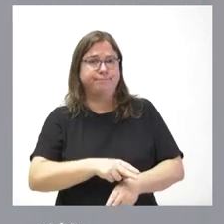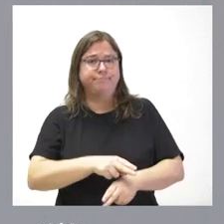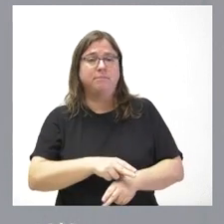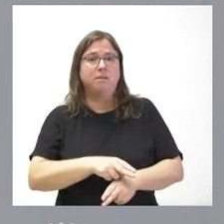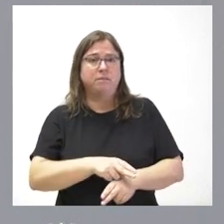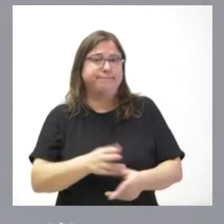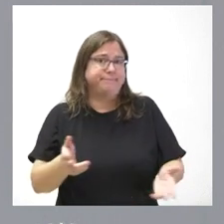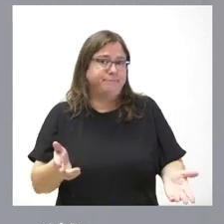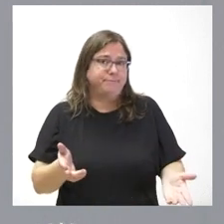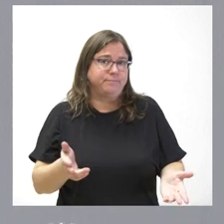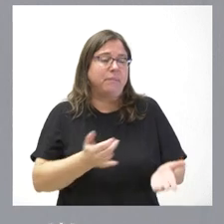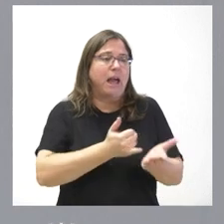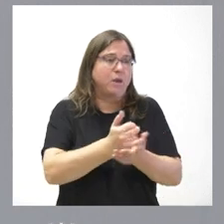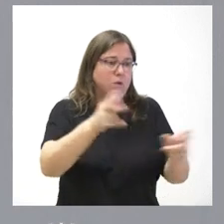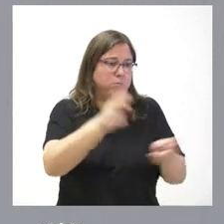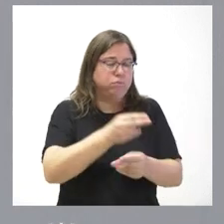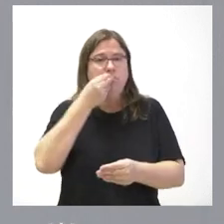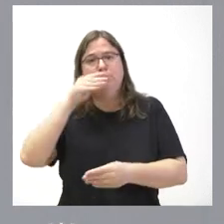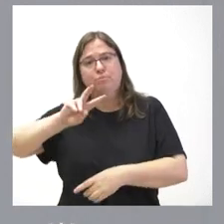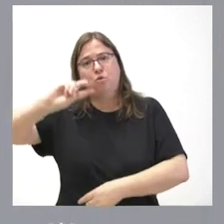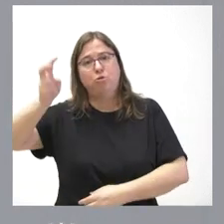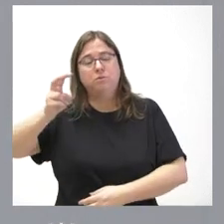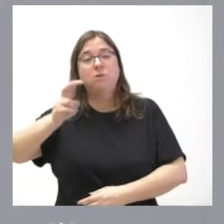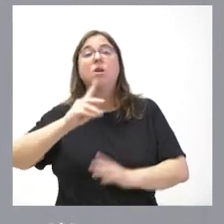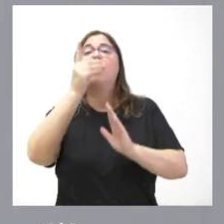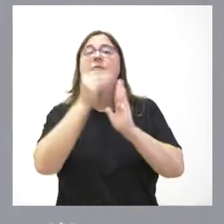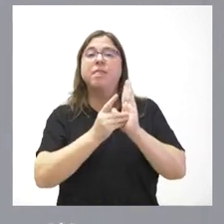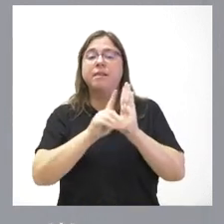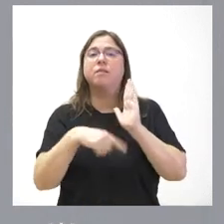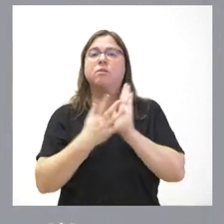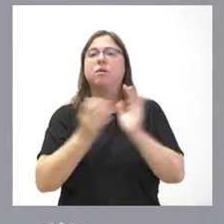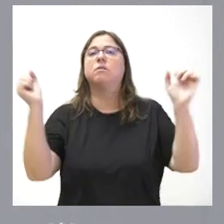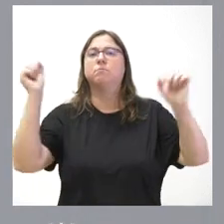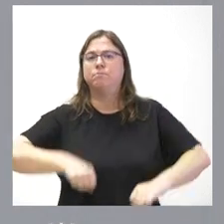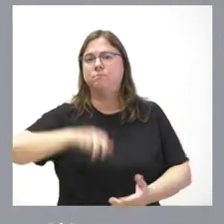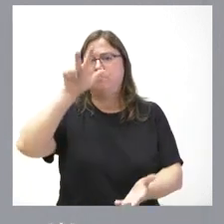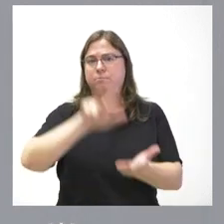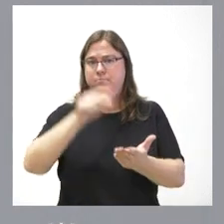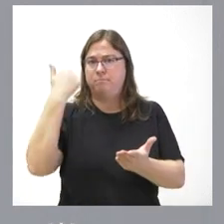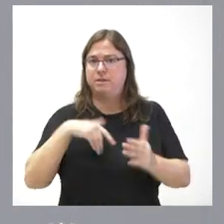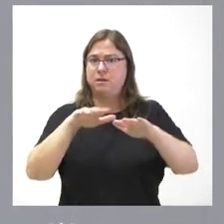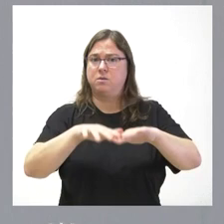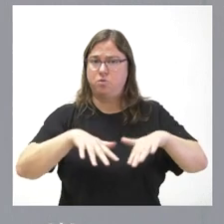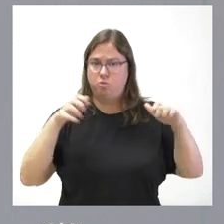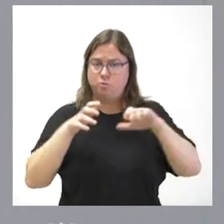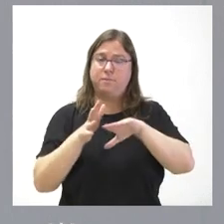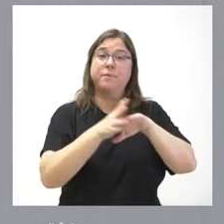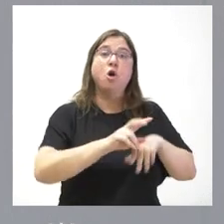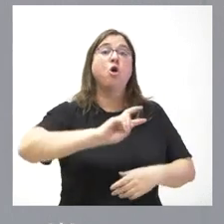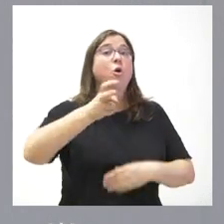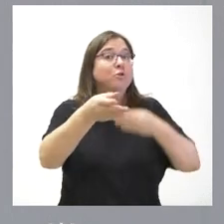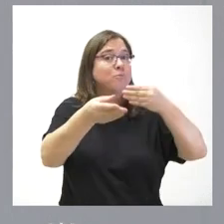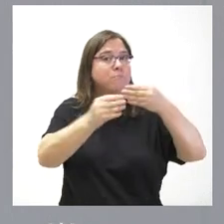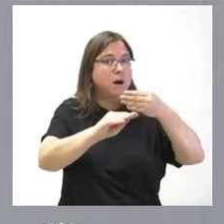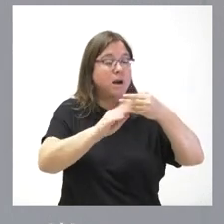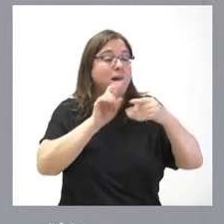el punto de vista agrícola y por tanto ese decreto ley ya fue convalidado por la cámara y luego surgió otro añadido que no habíamos